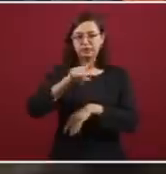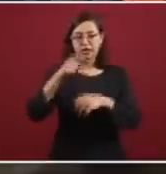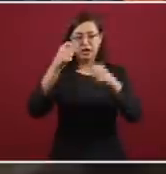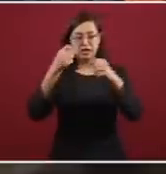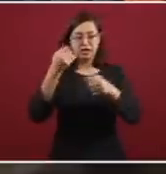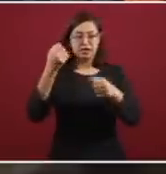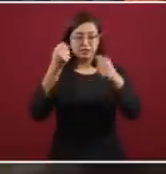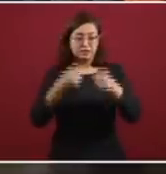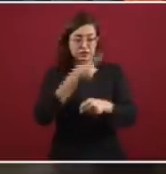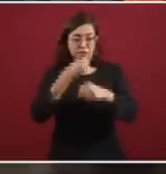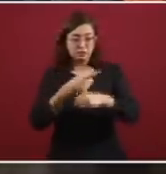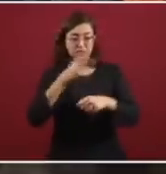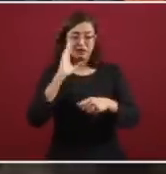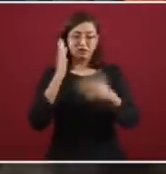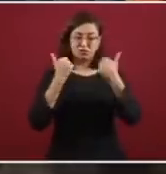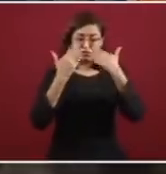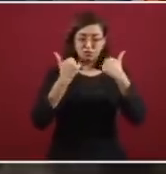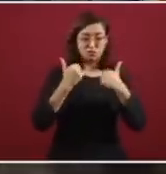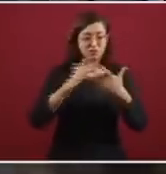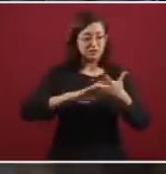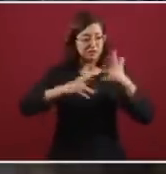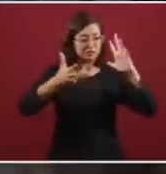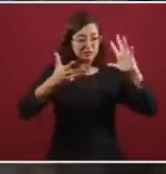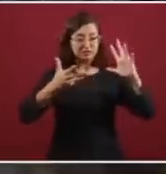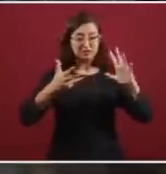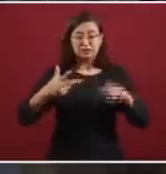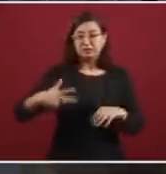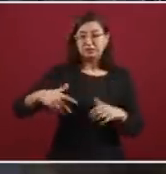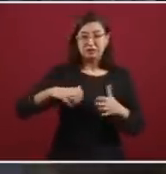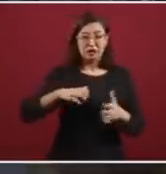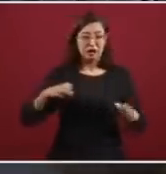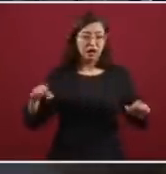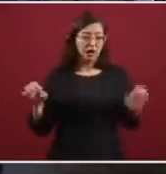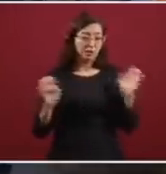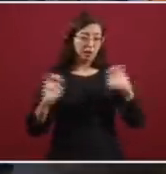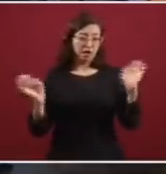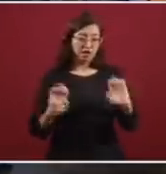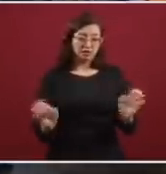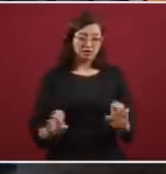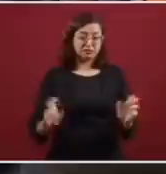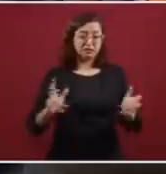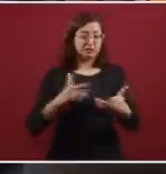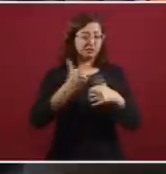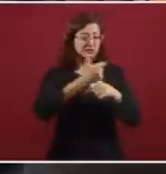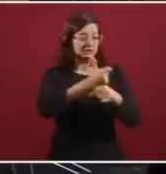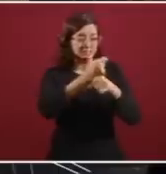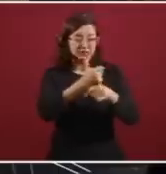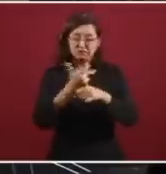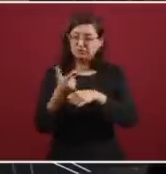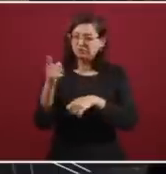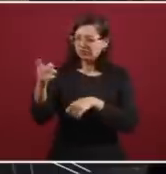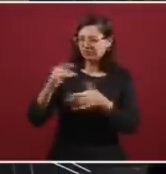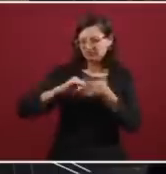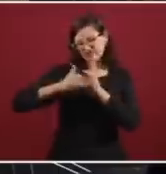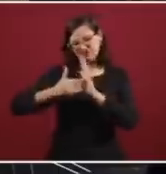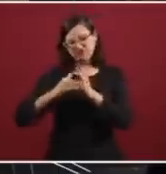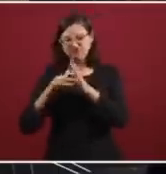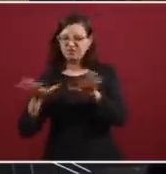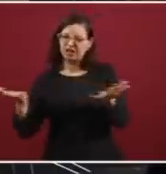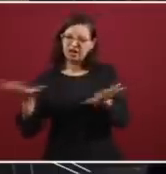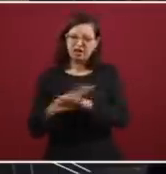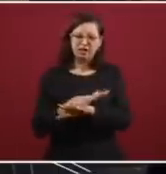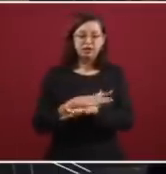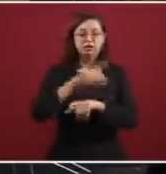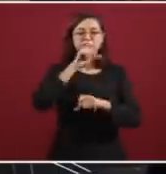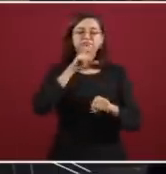inseguridad. Dice que debe estar acorde a la emergencia nacional y la tragedia humanitaria. Incluso anuncia que va a realizar